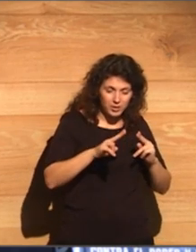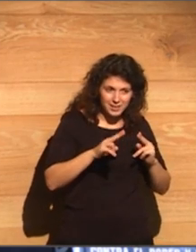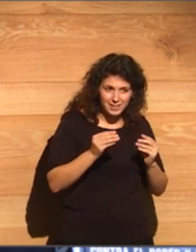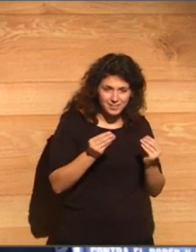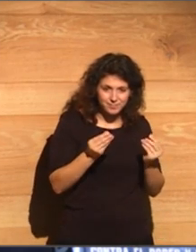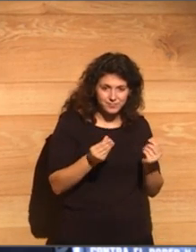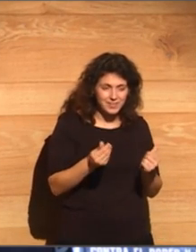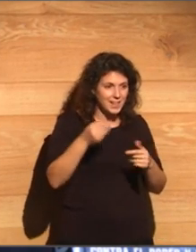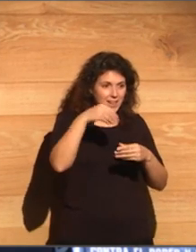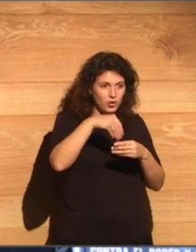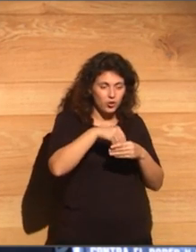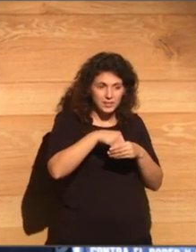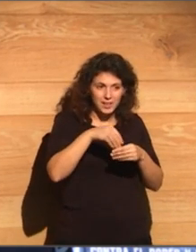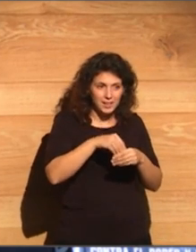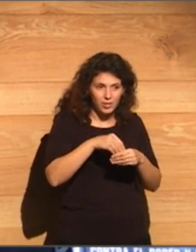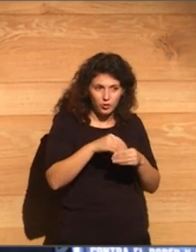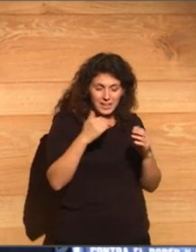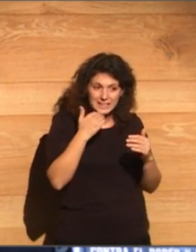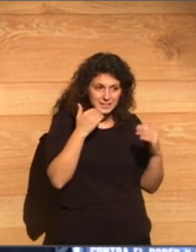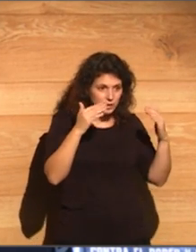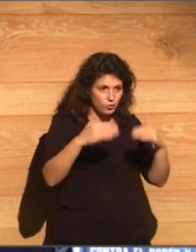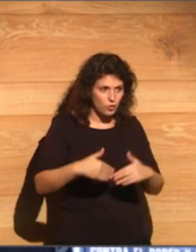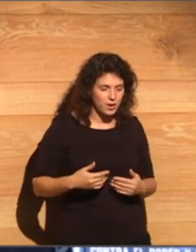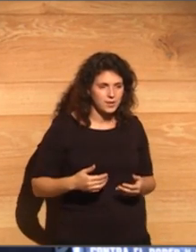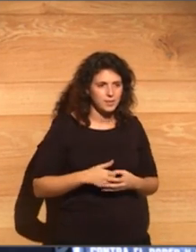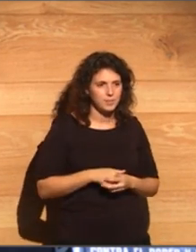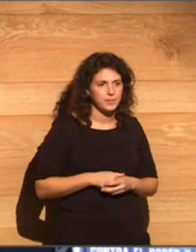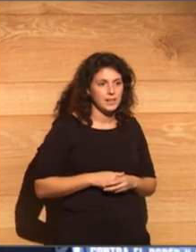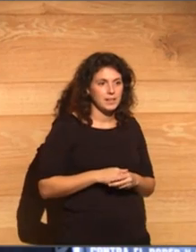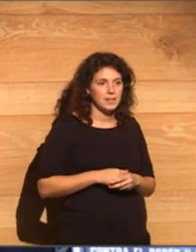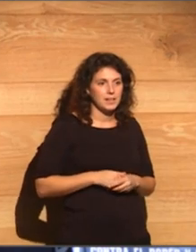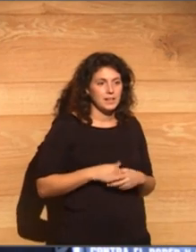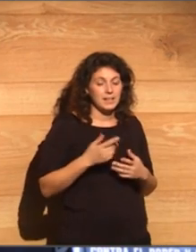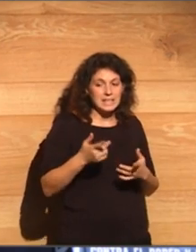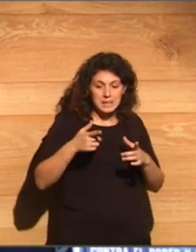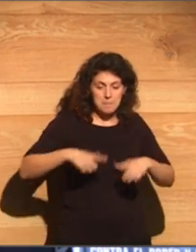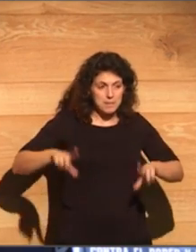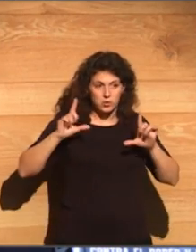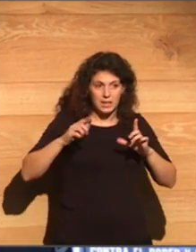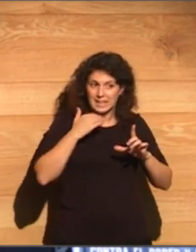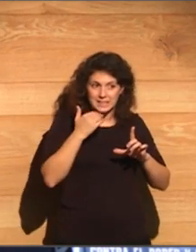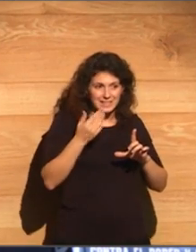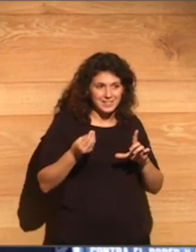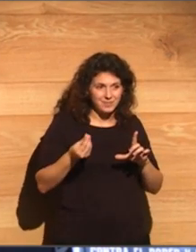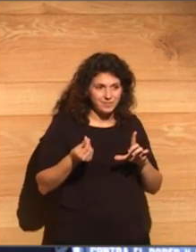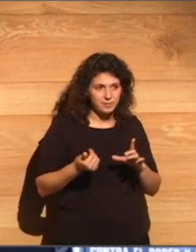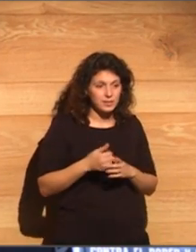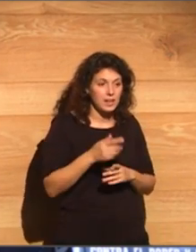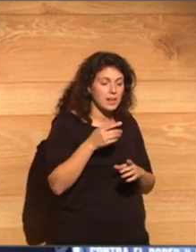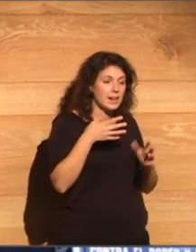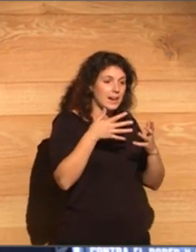como sin tratar, ¿no? Estará muy desaprovechada ese todo, personaje. Todo virgen. Y al final, bueno, esa reflexión de el producto no